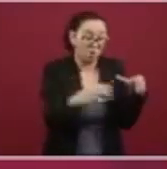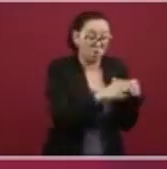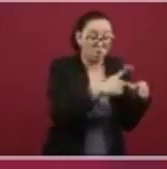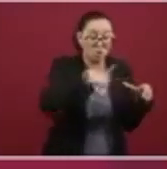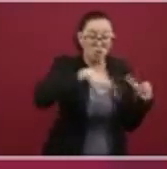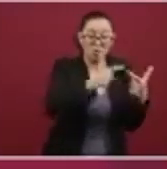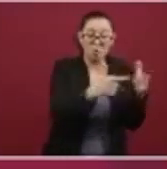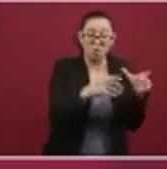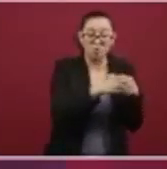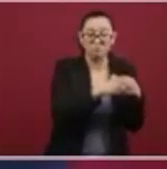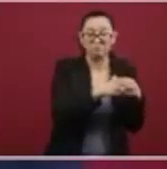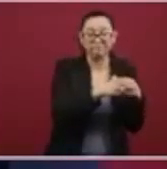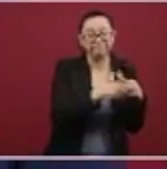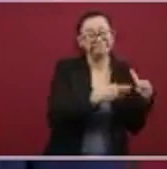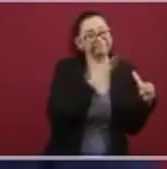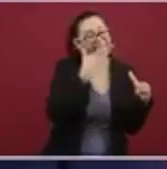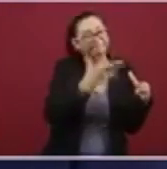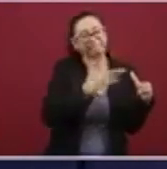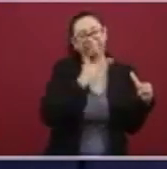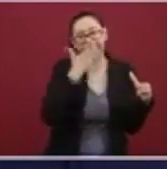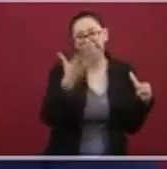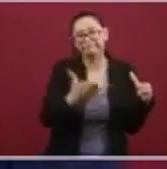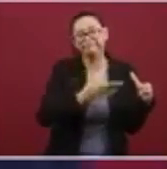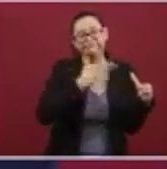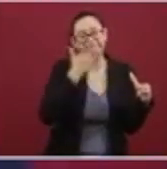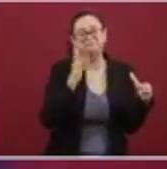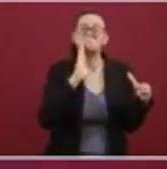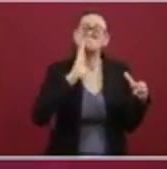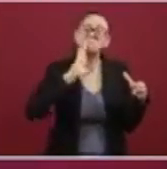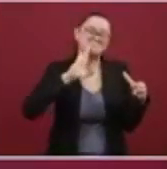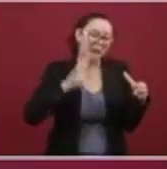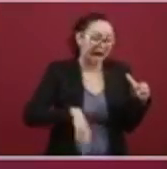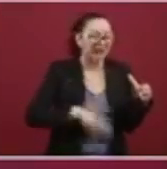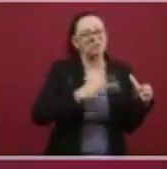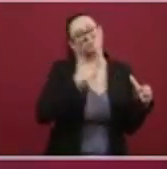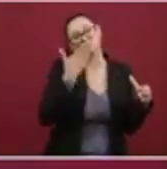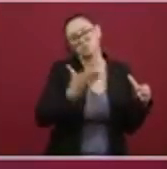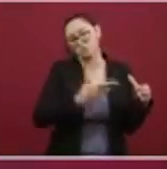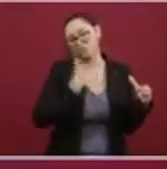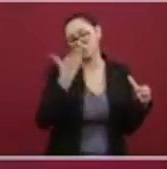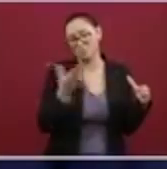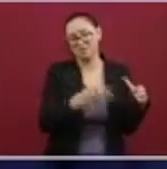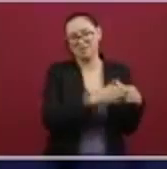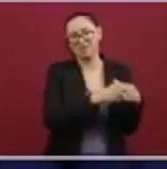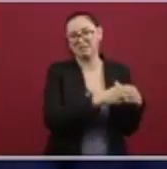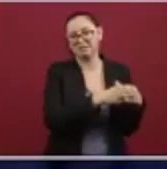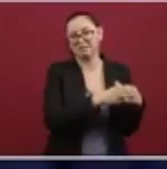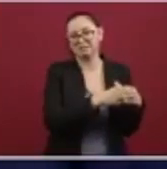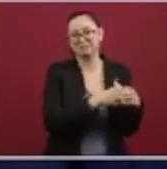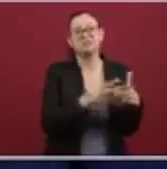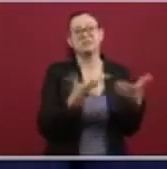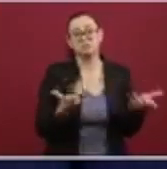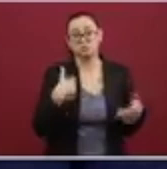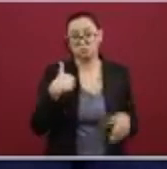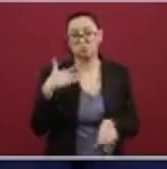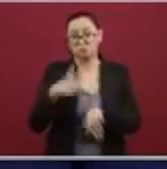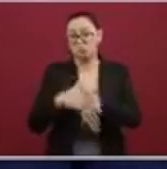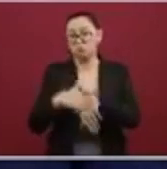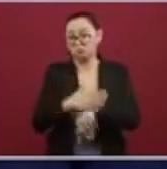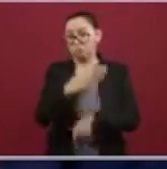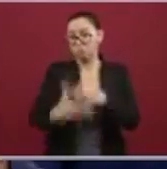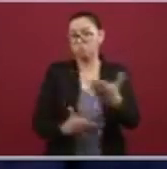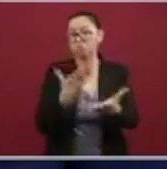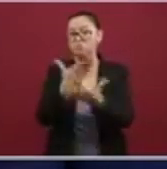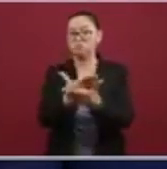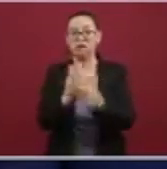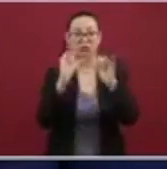Por eso estoy promoviendo que se formen de asociaciones para